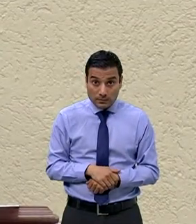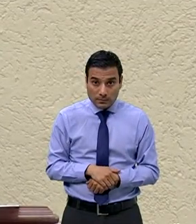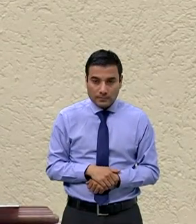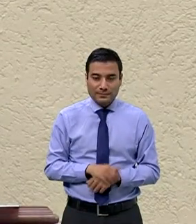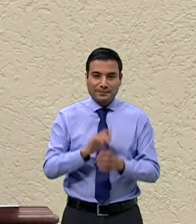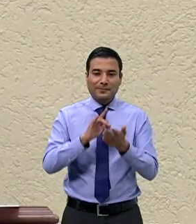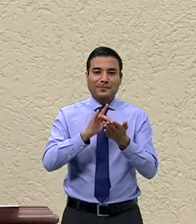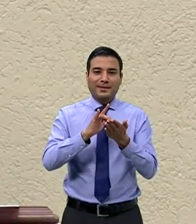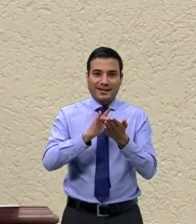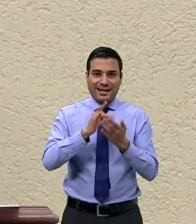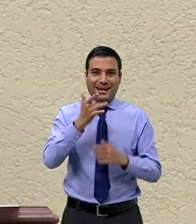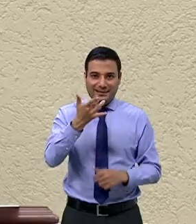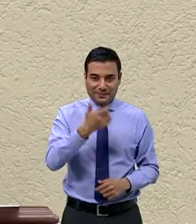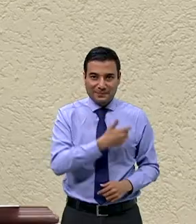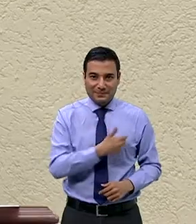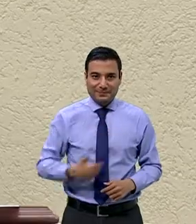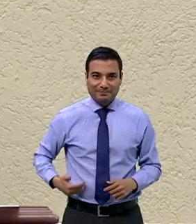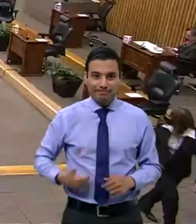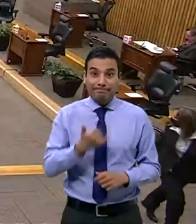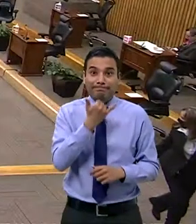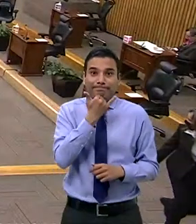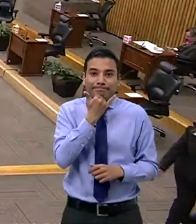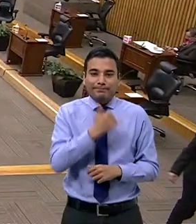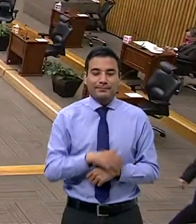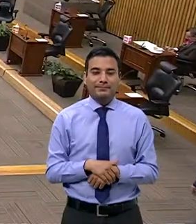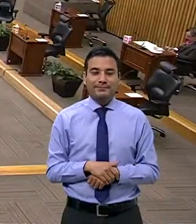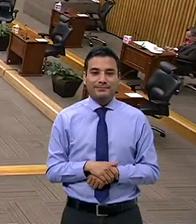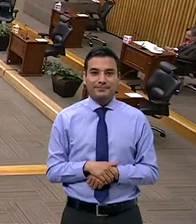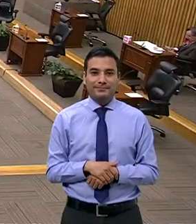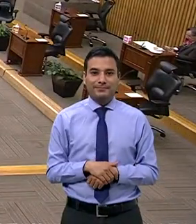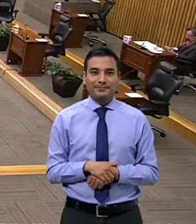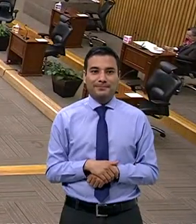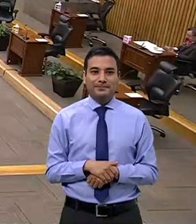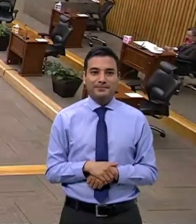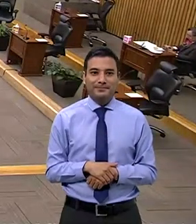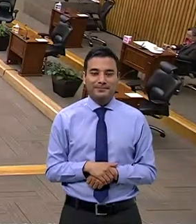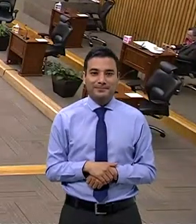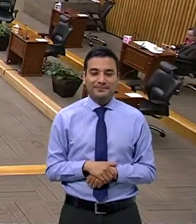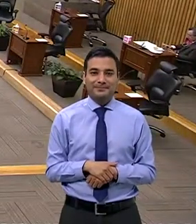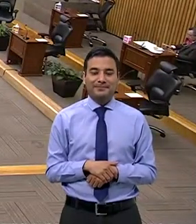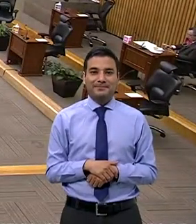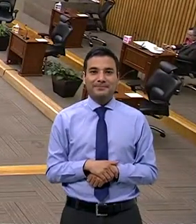gracias presidente es que pensé que la que me había quedado